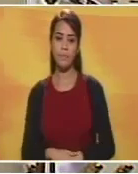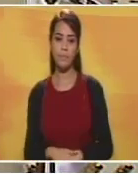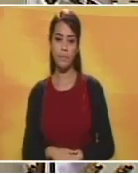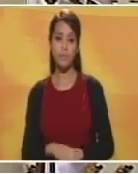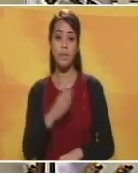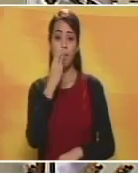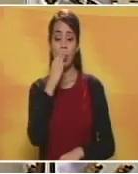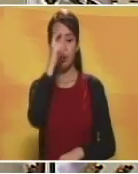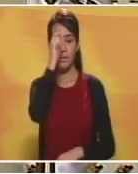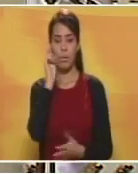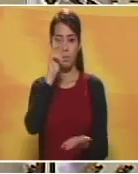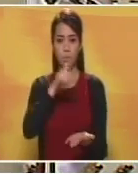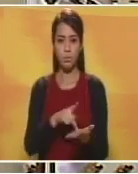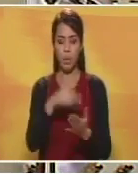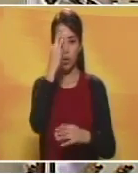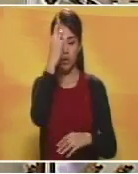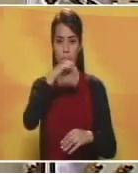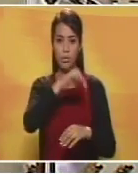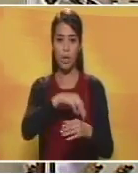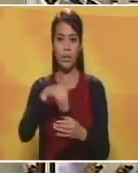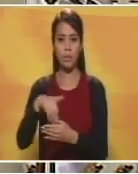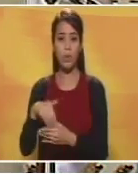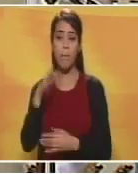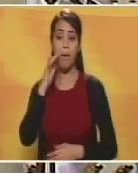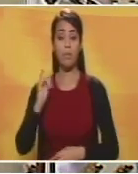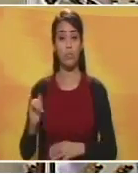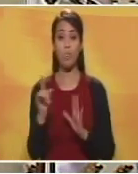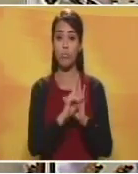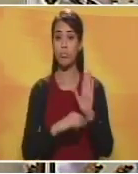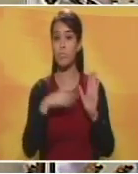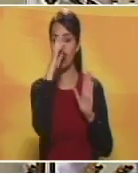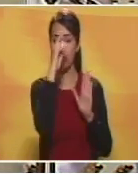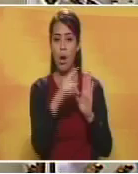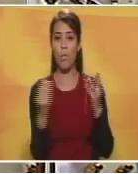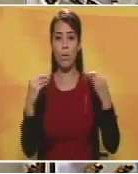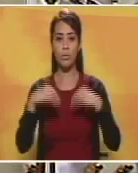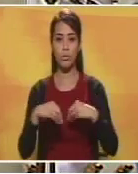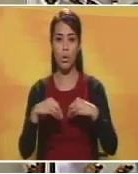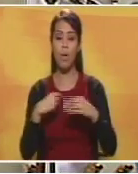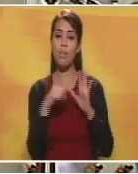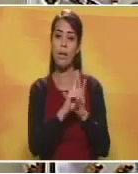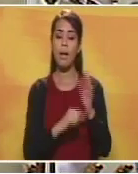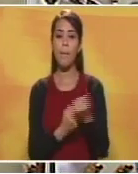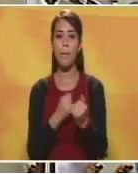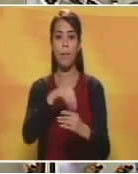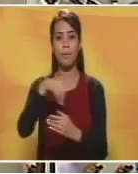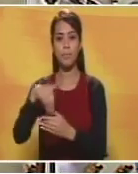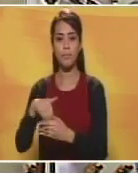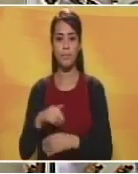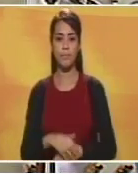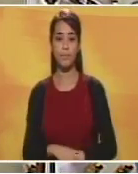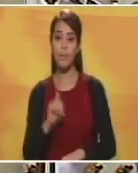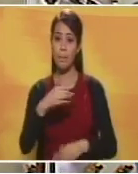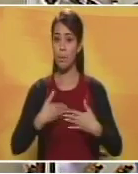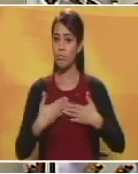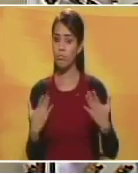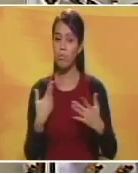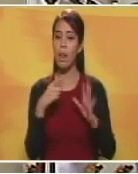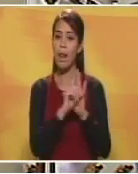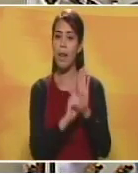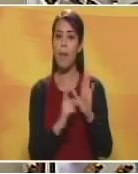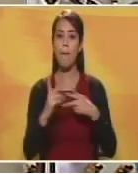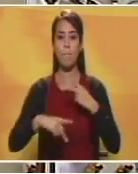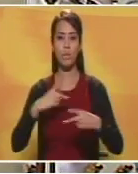Falcón acudió aquí al Consejo Nacional Electoral para denunciar incumplimientos en el acuerdo de garantías electorales y en las disposiciones de la Ley